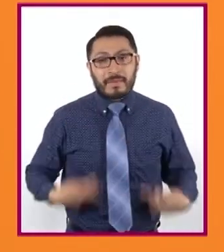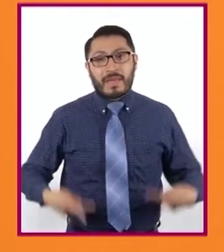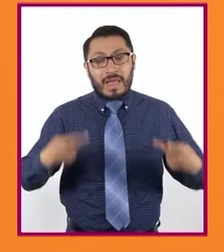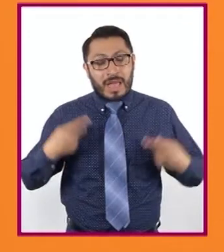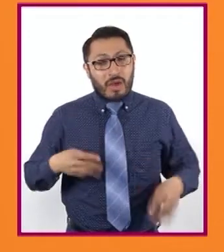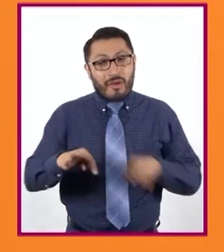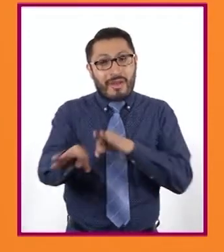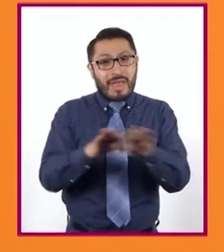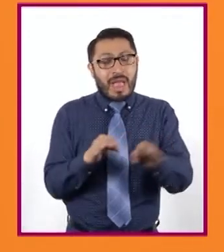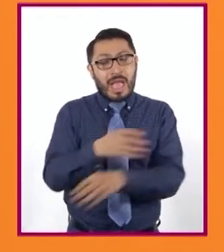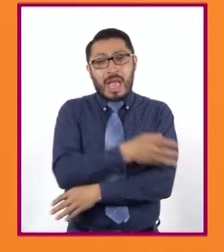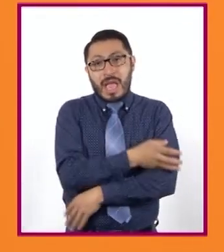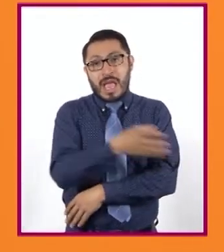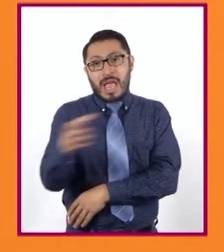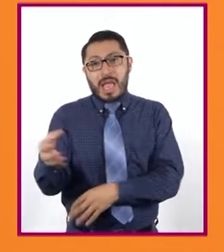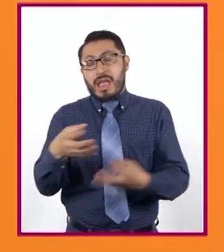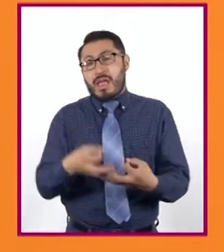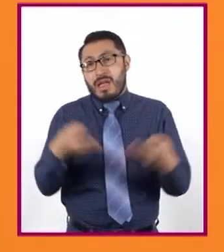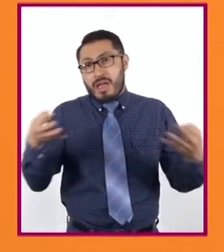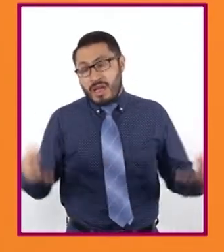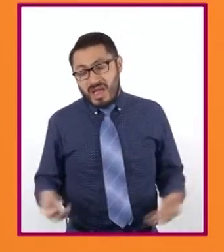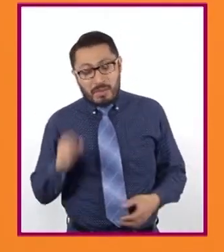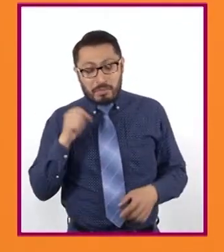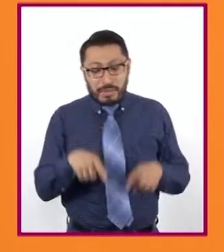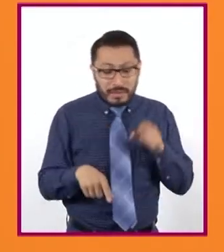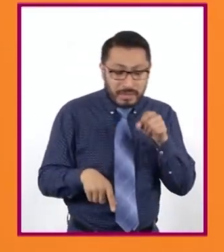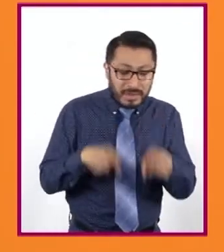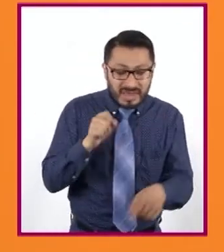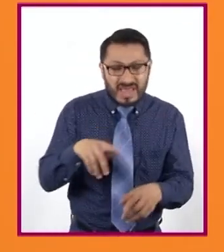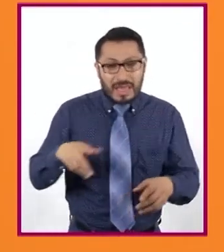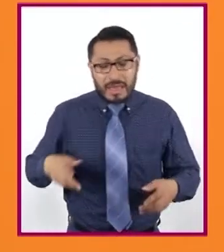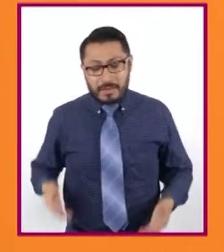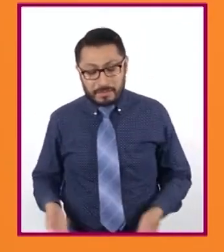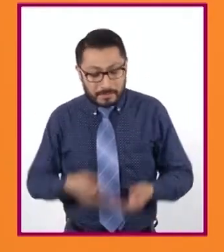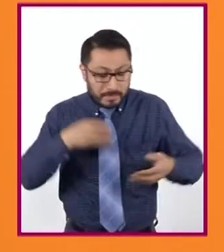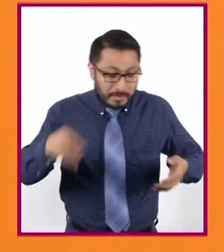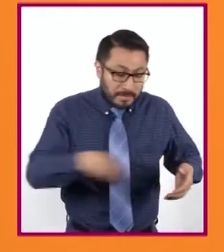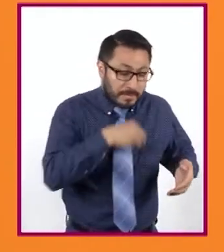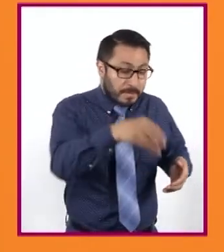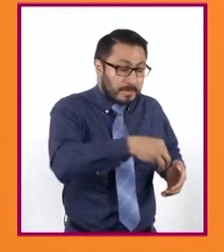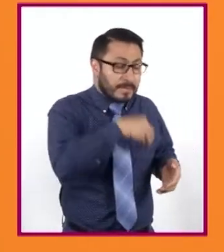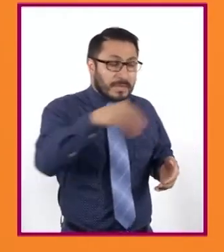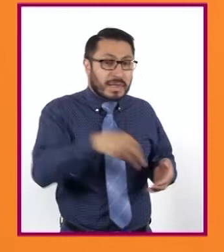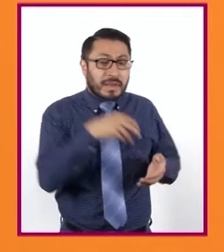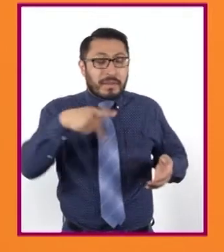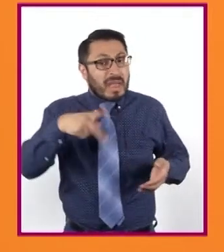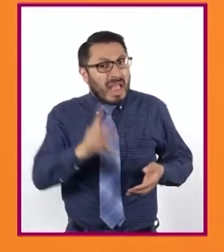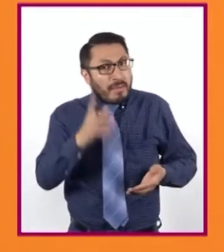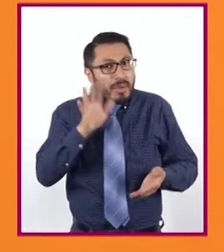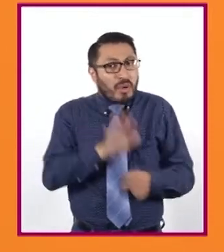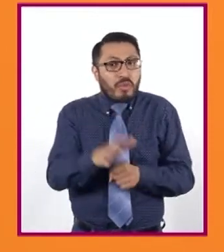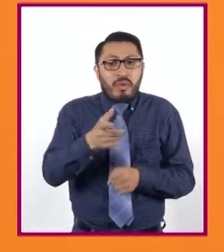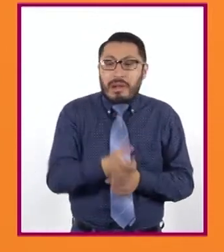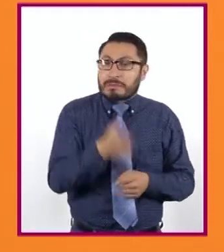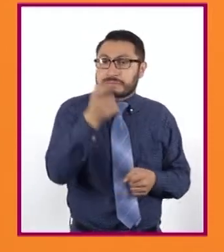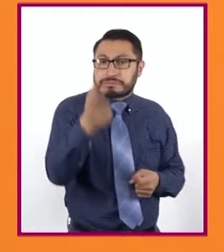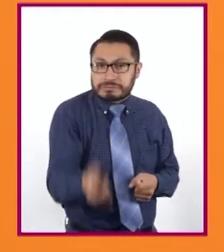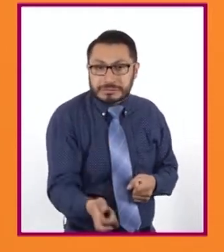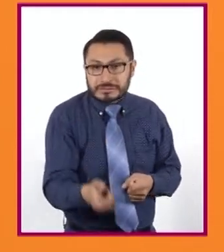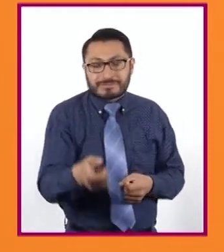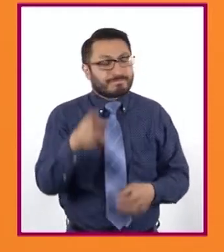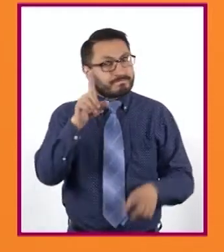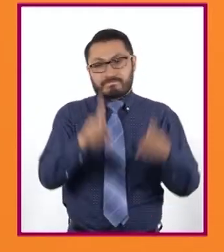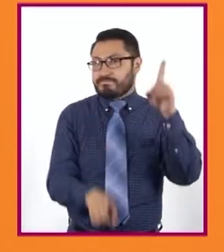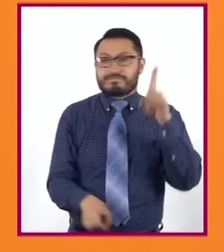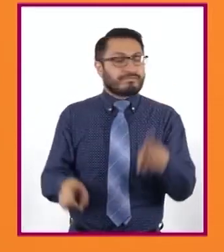trabajan la tierra, chaponean, siembran, cosechan, pero la paga que reciben por su trabajo no siempre depende